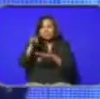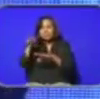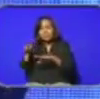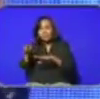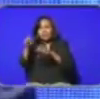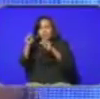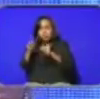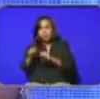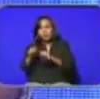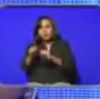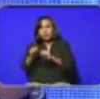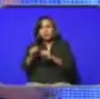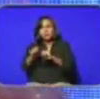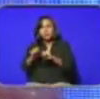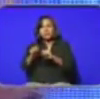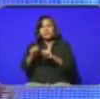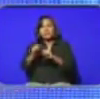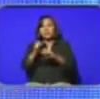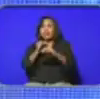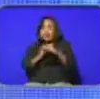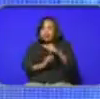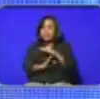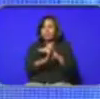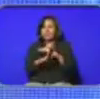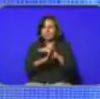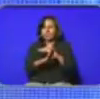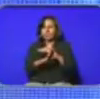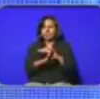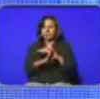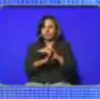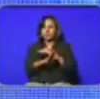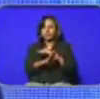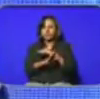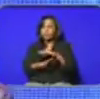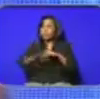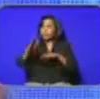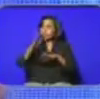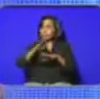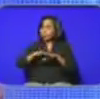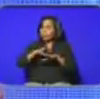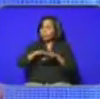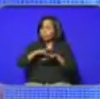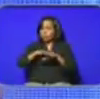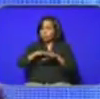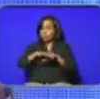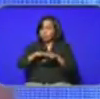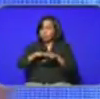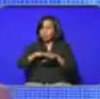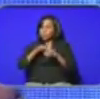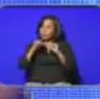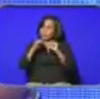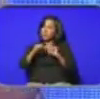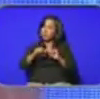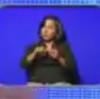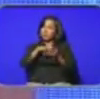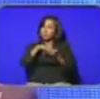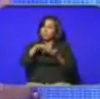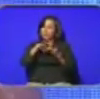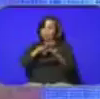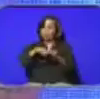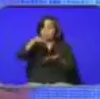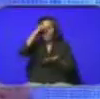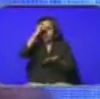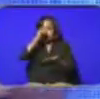puedas asegurar que tu compromiso y de productividad vas a ser un